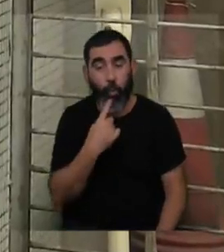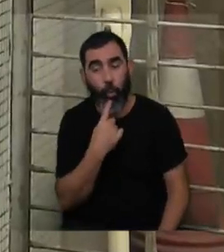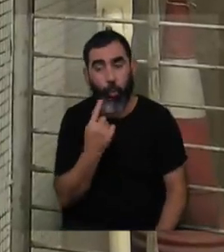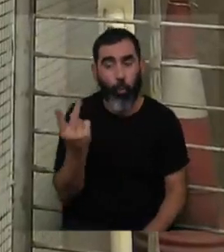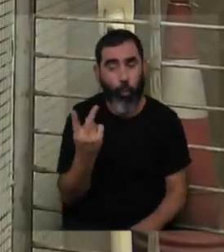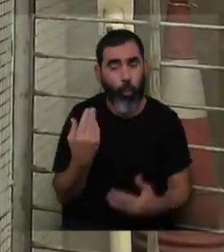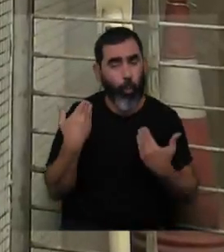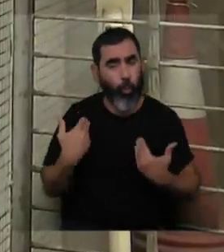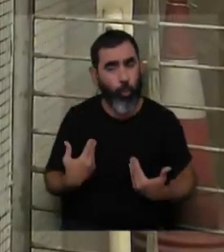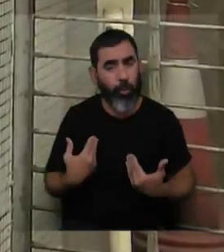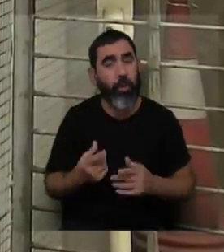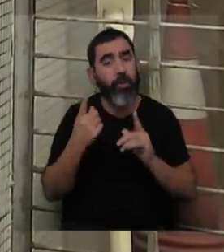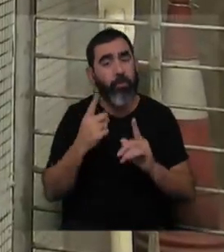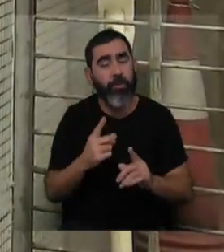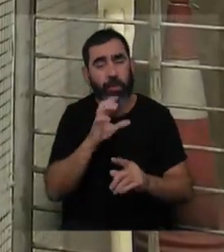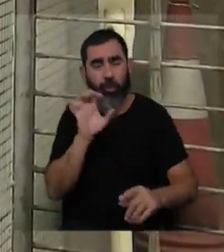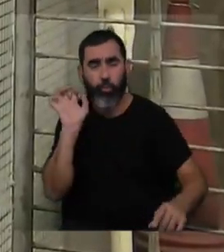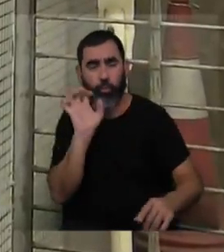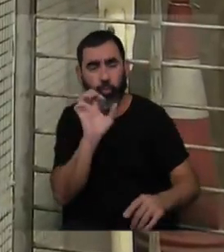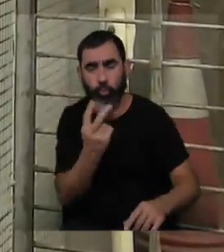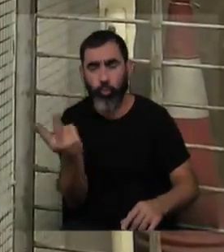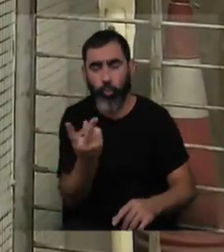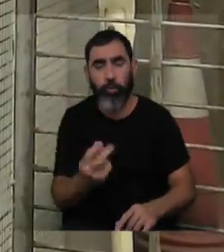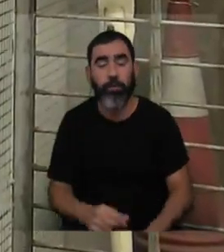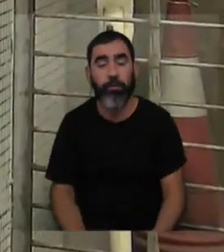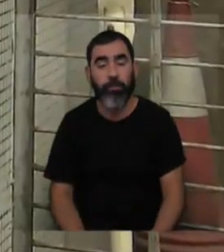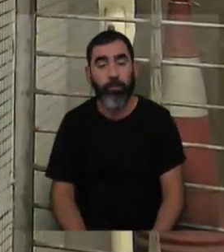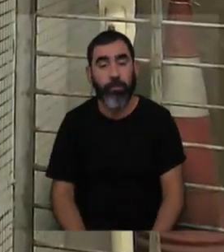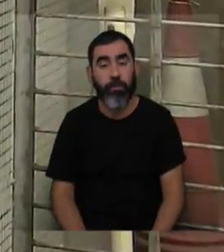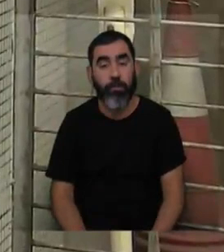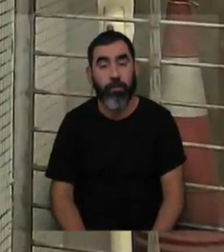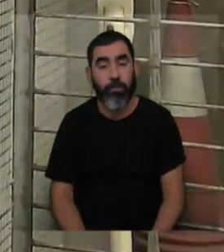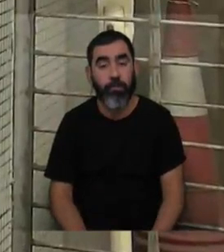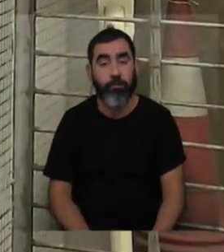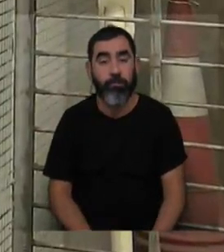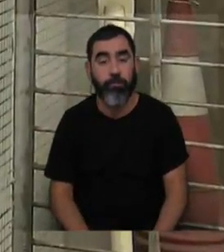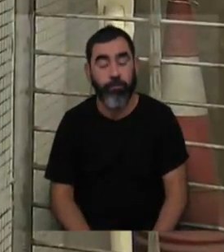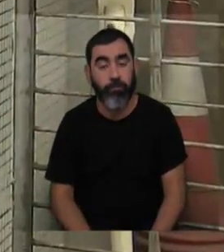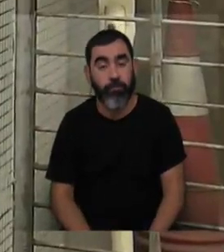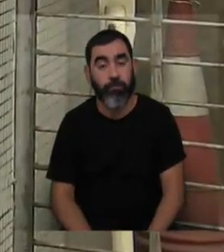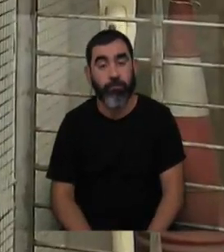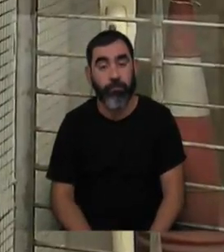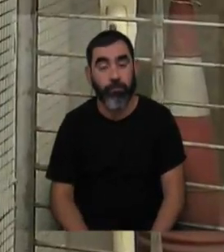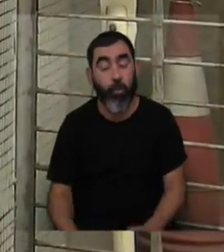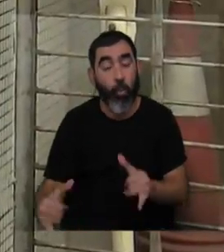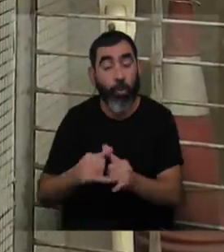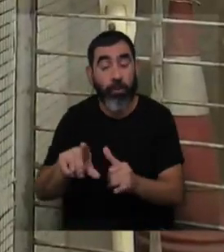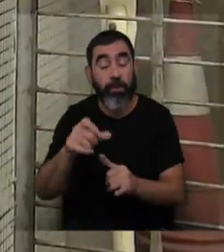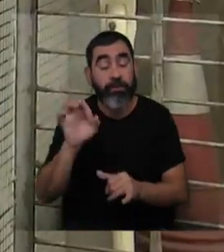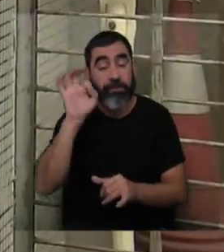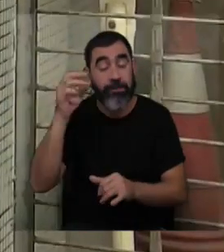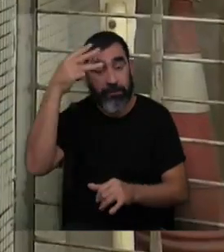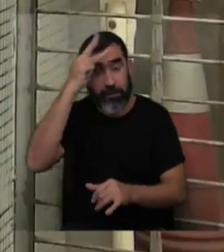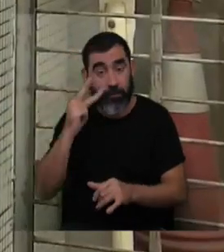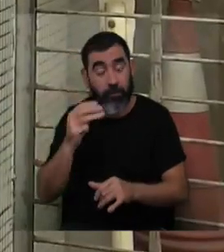su accionar Iturralde, sino que también los insultó en estos mensajes que mantuvo con el ex legislador Penades. Como